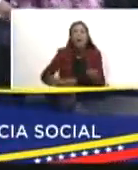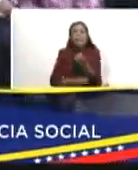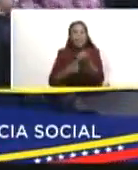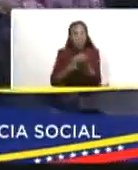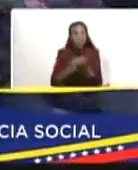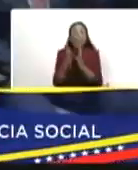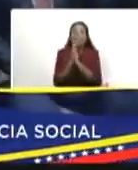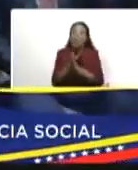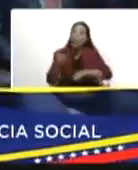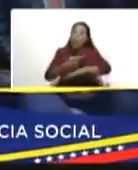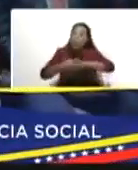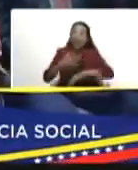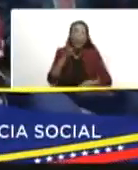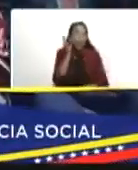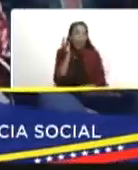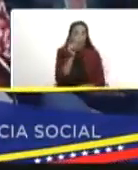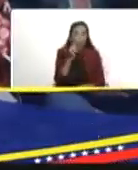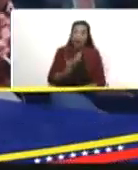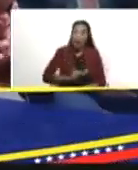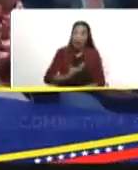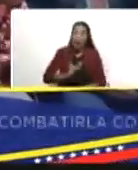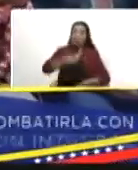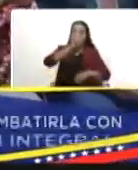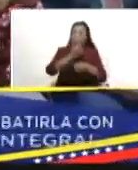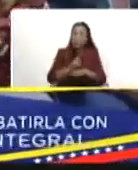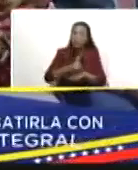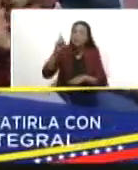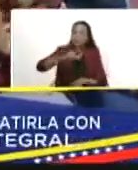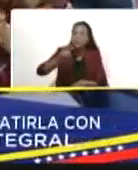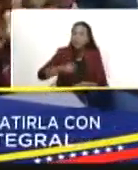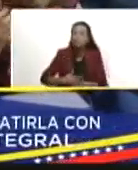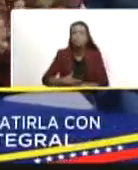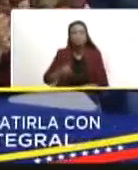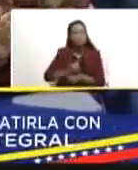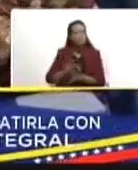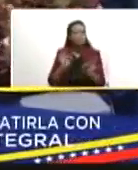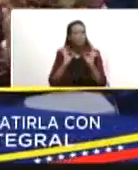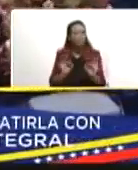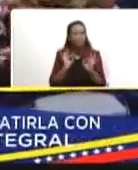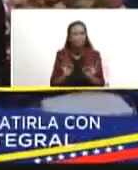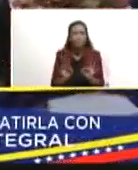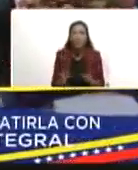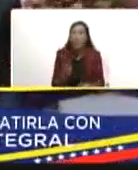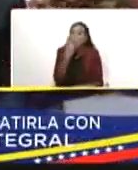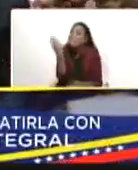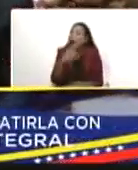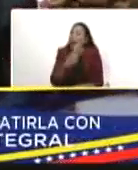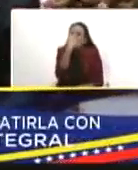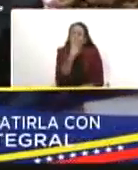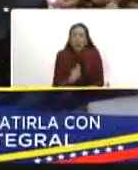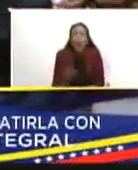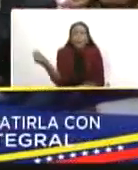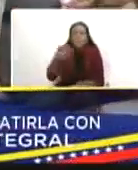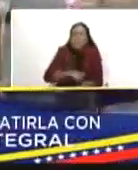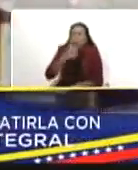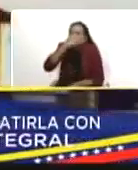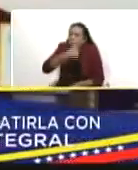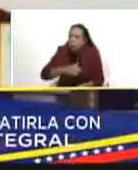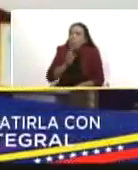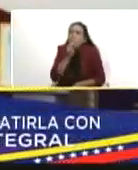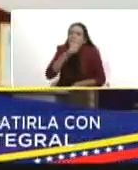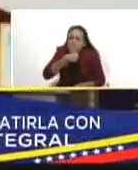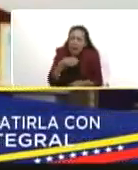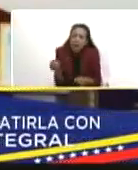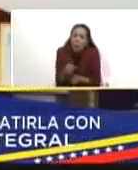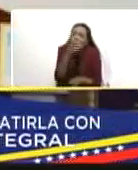todos gobernadores gobernador prioridad prioridad los más pobres los adultos y